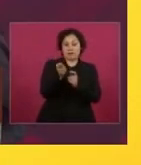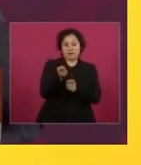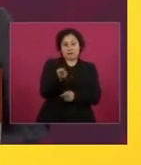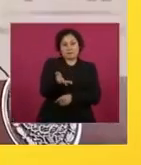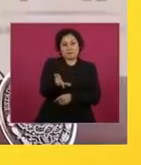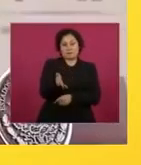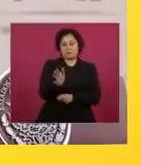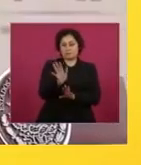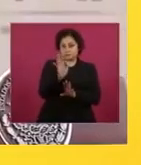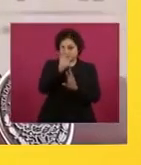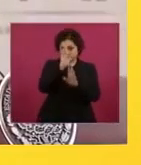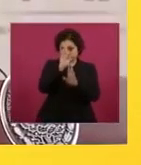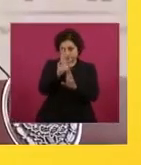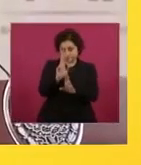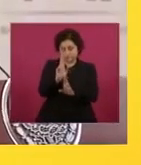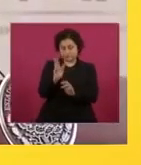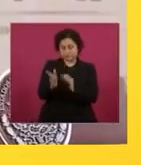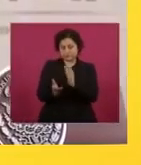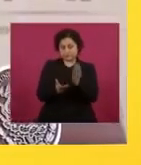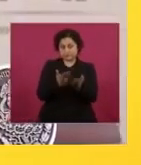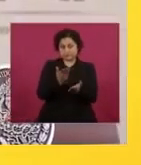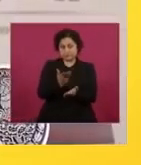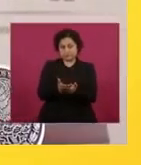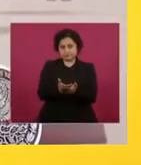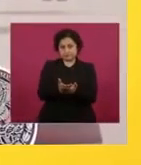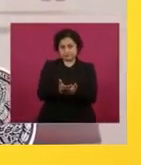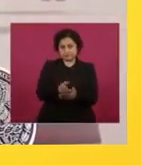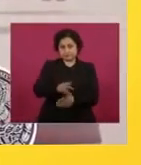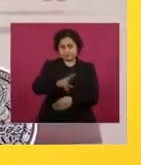fue un autogol.